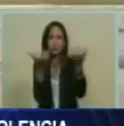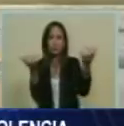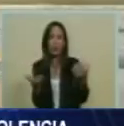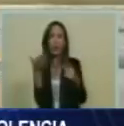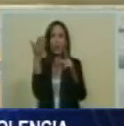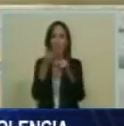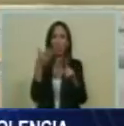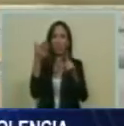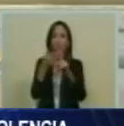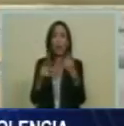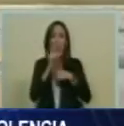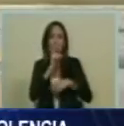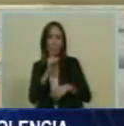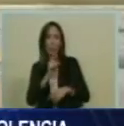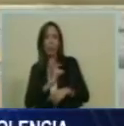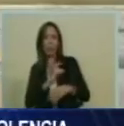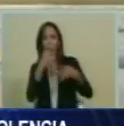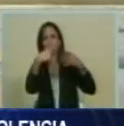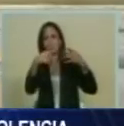Constituyente.